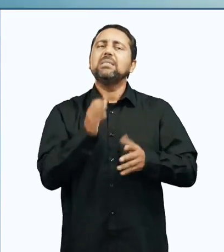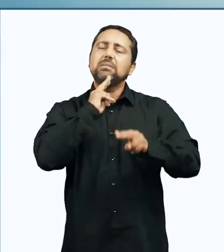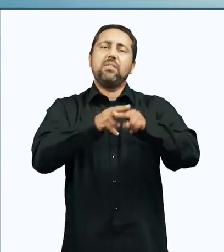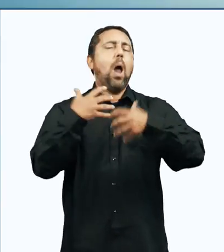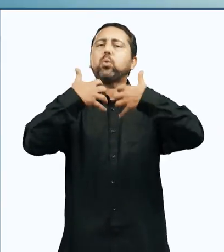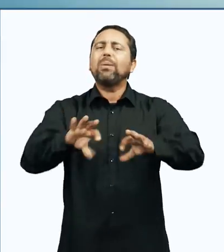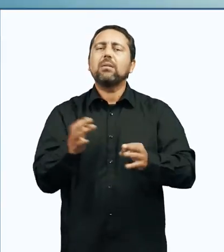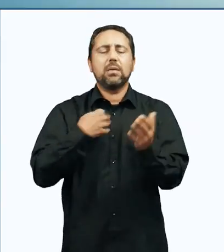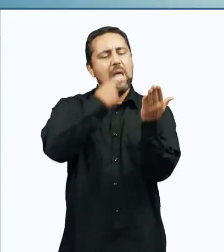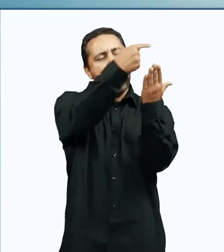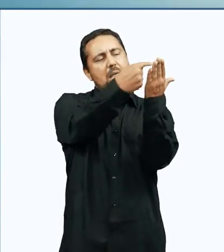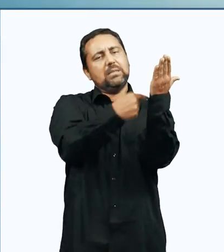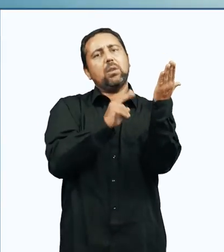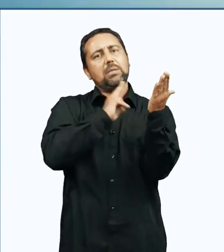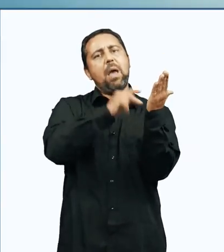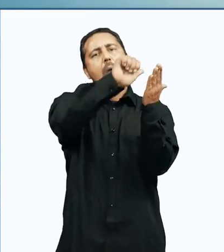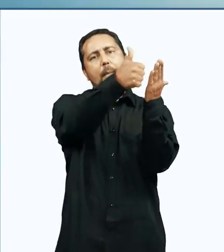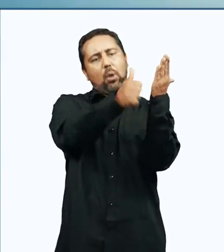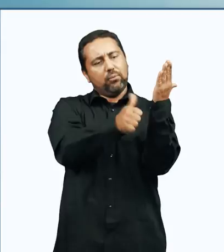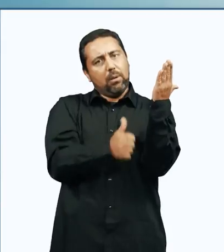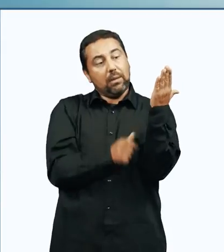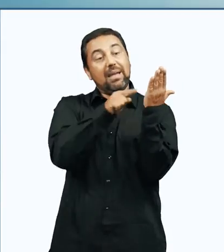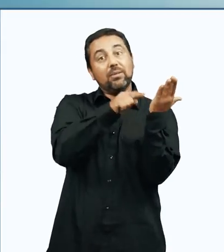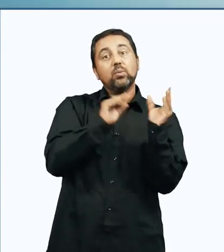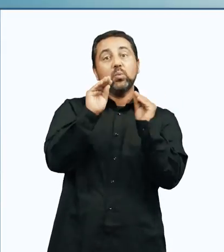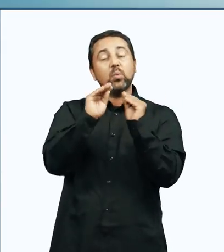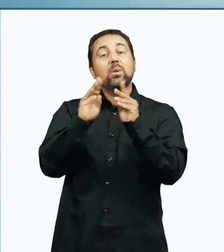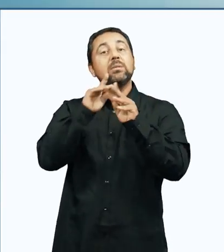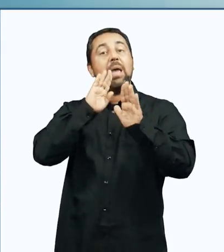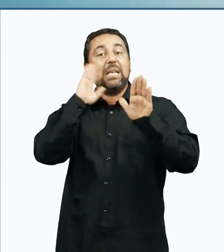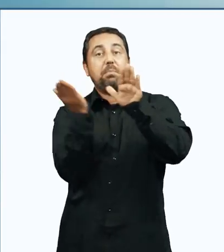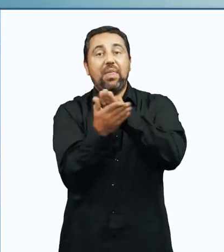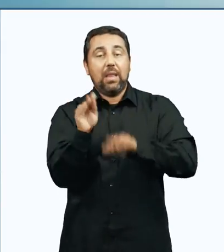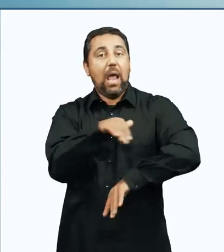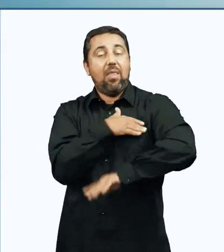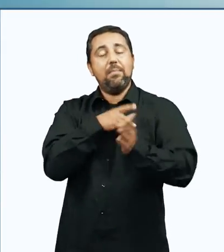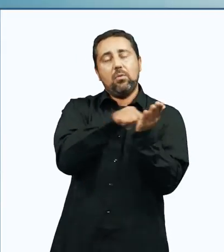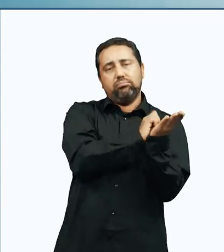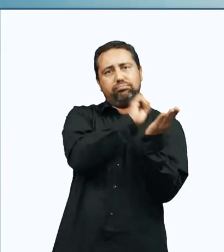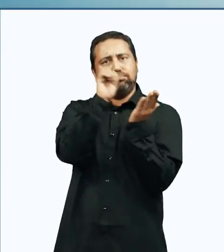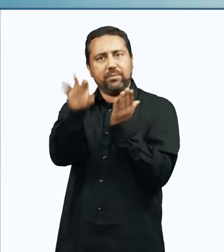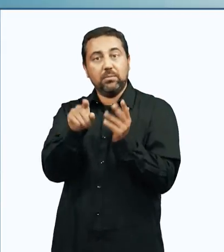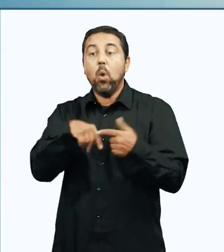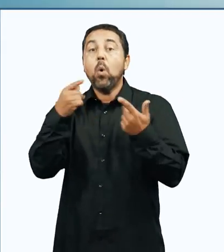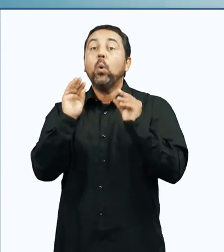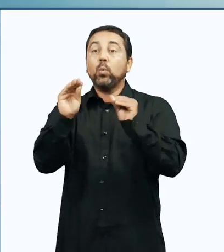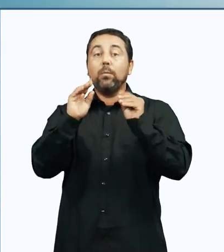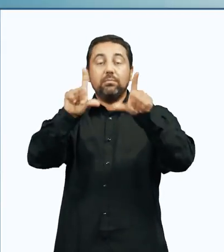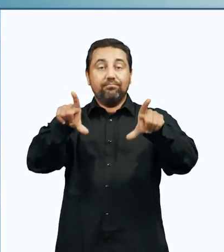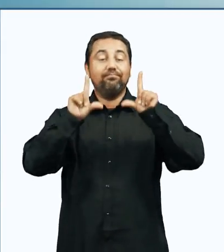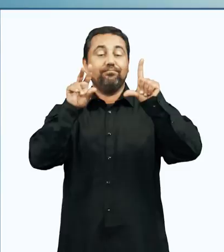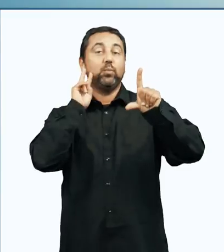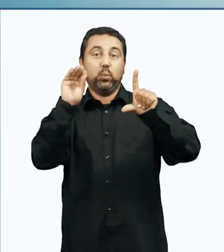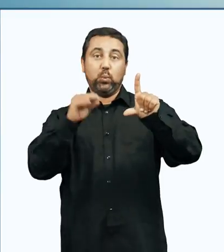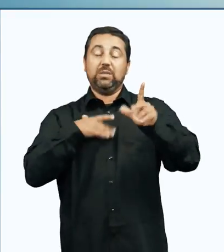automáticamente se genera un listado de alumnos aptos y esta información se vuelca a tu expediente académico de esta forma accediendo a tu